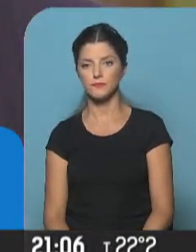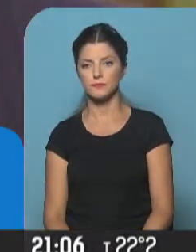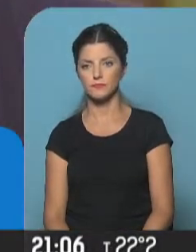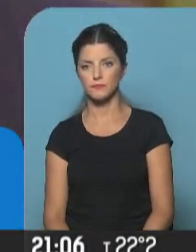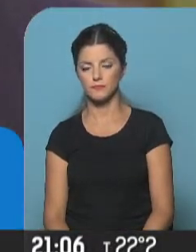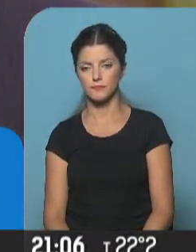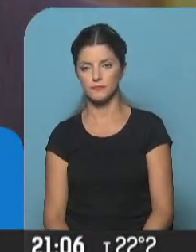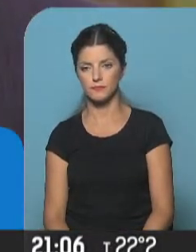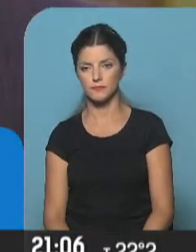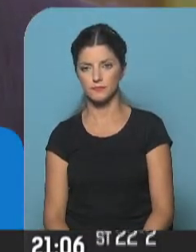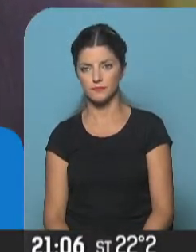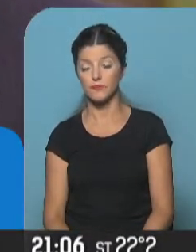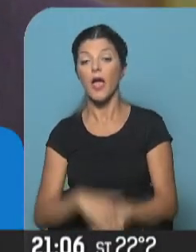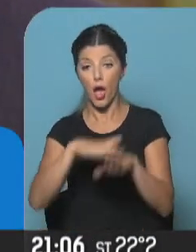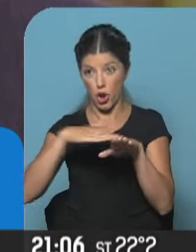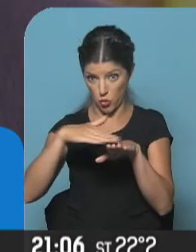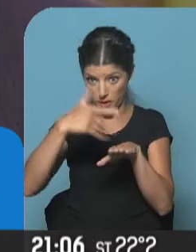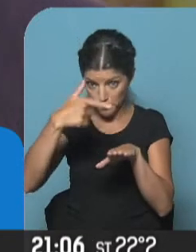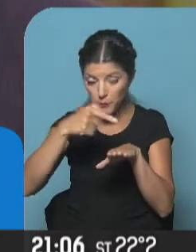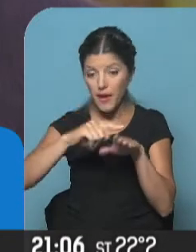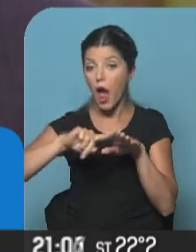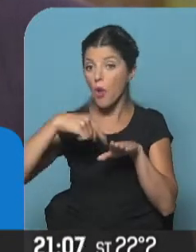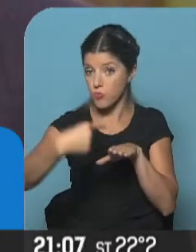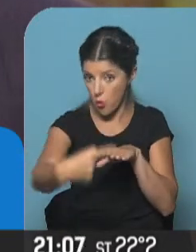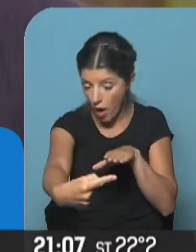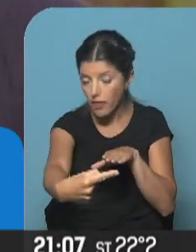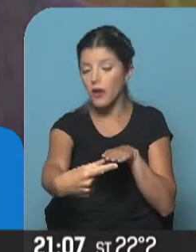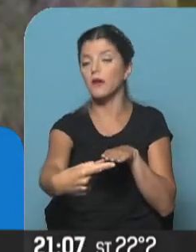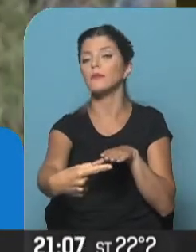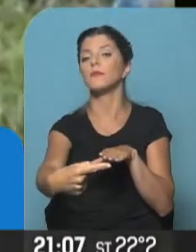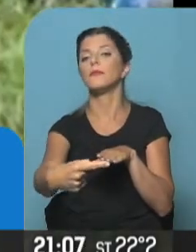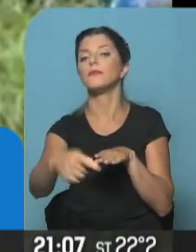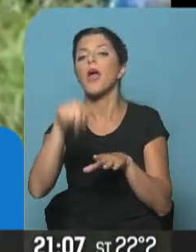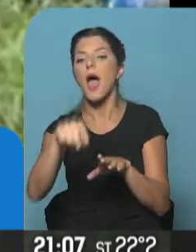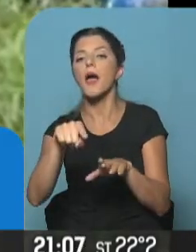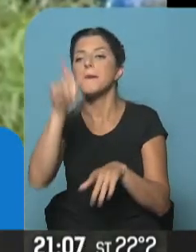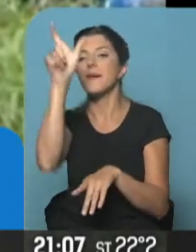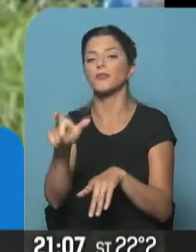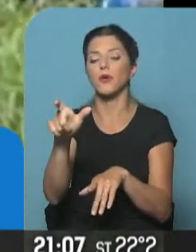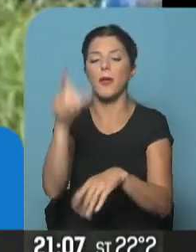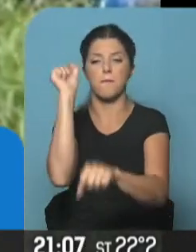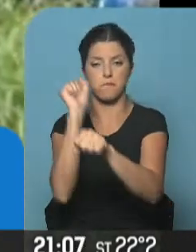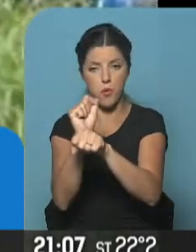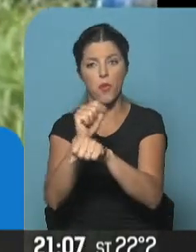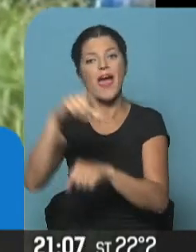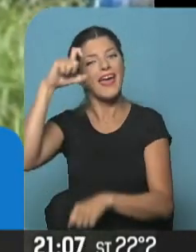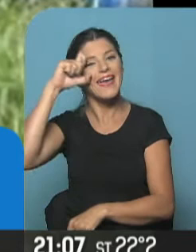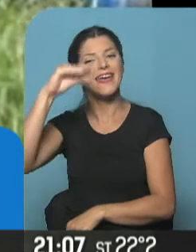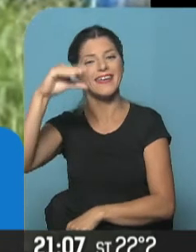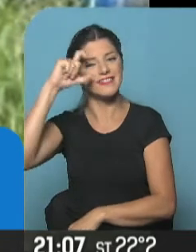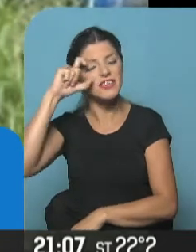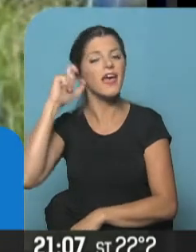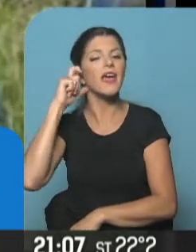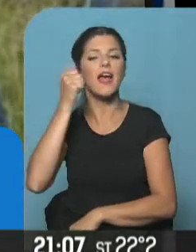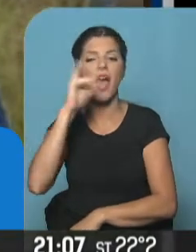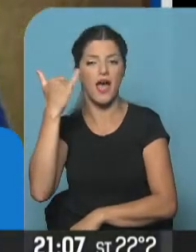A pocas cuadras de donde fue baleada Abril Bogado el domingo a la madrugada, fue detenido José Echegaray, alias Pepito, de